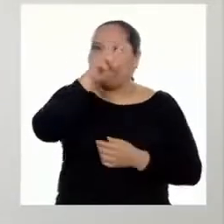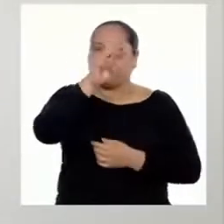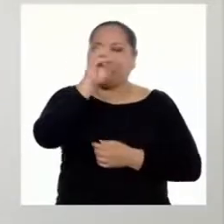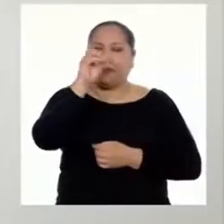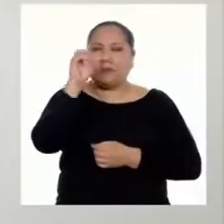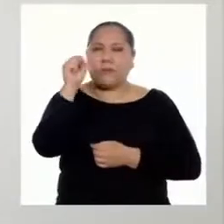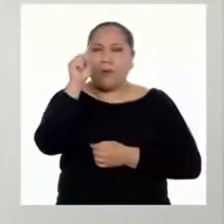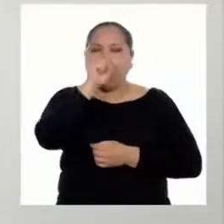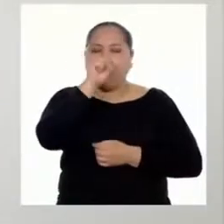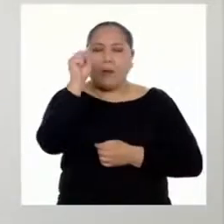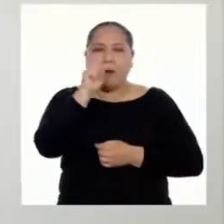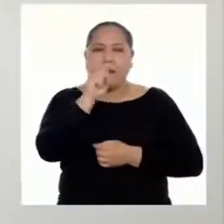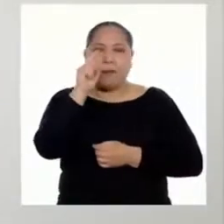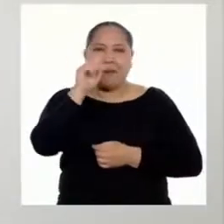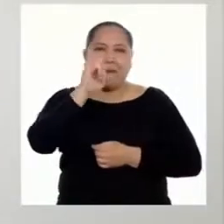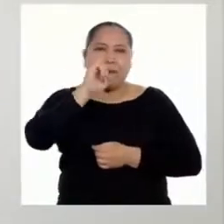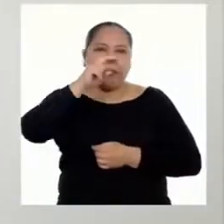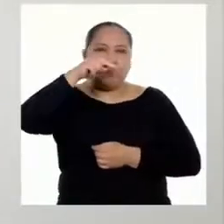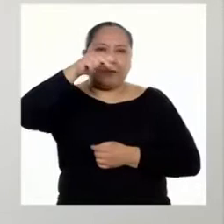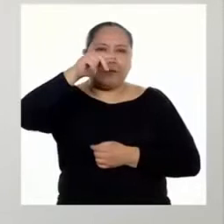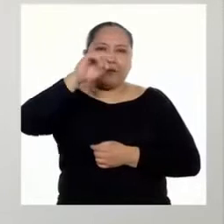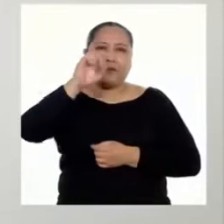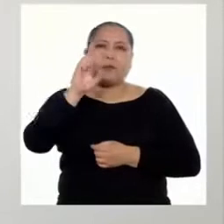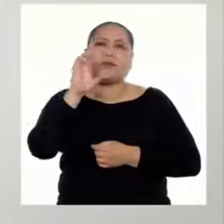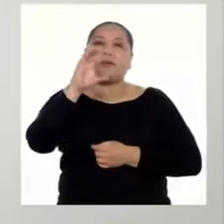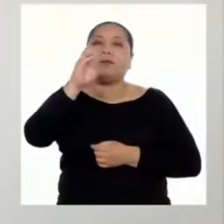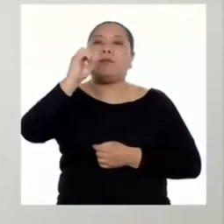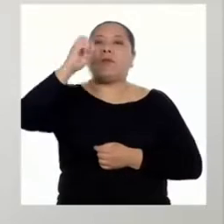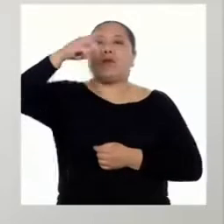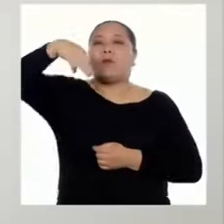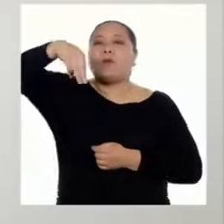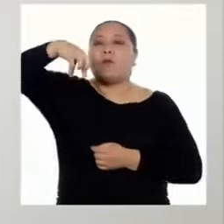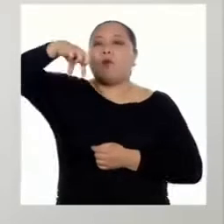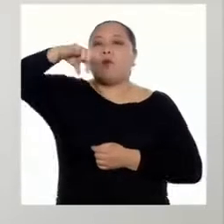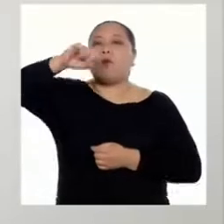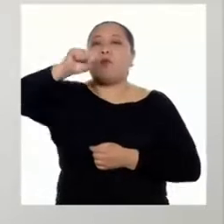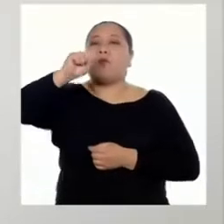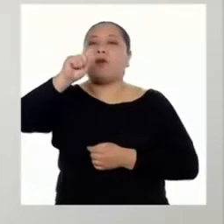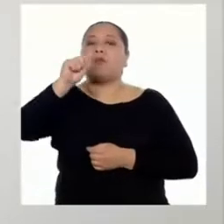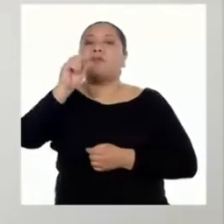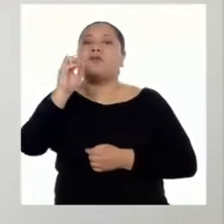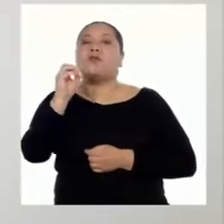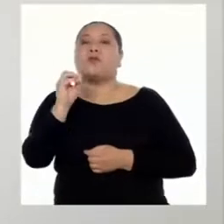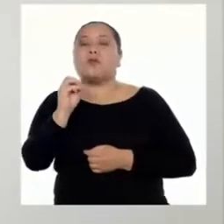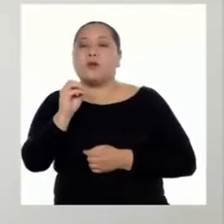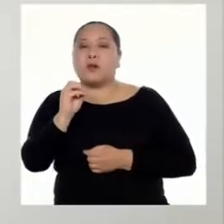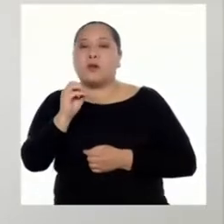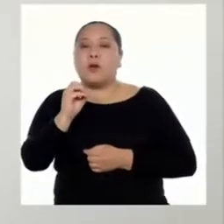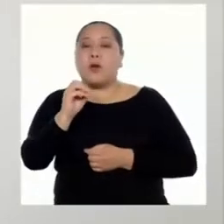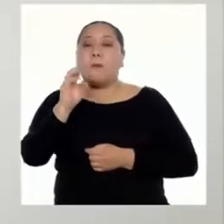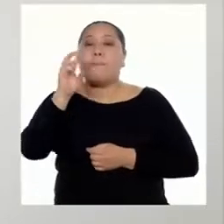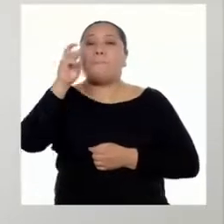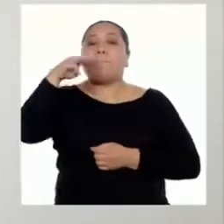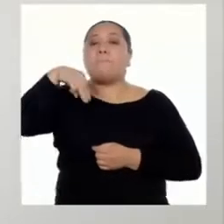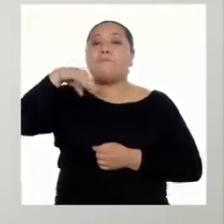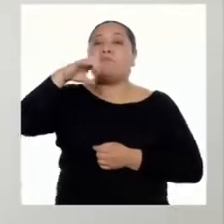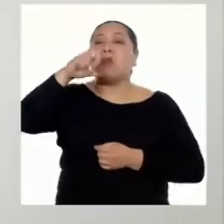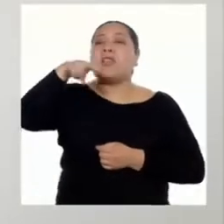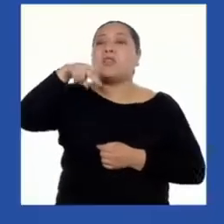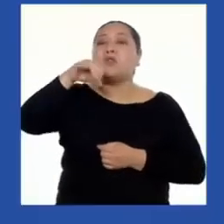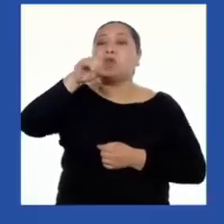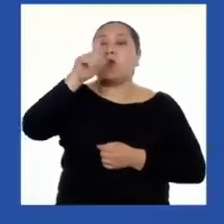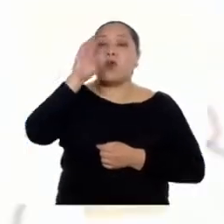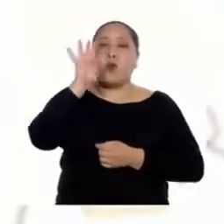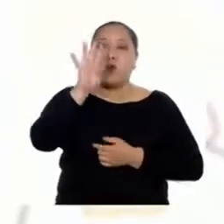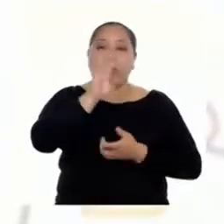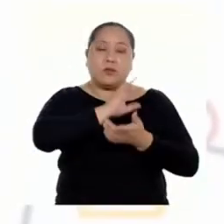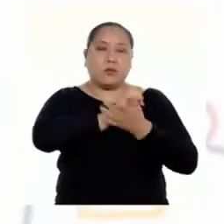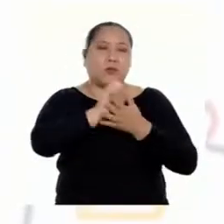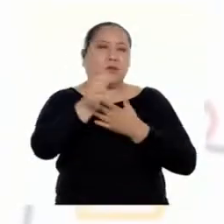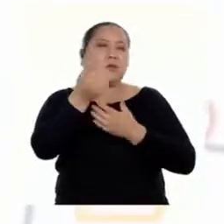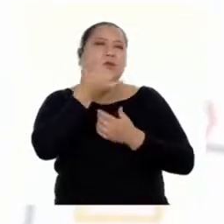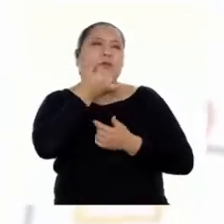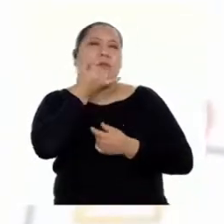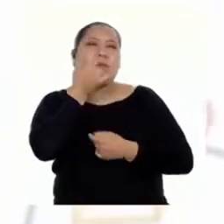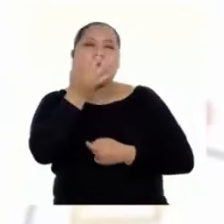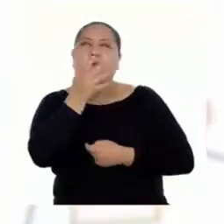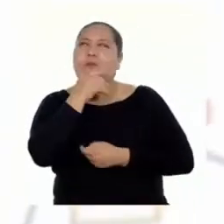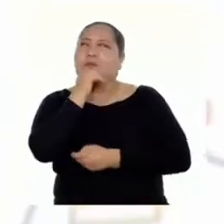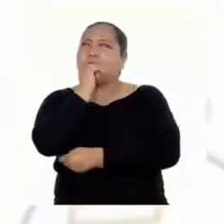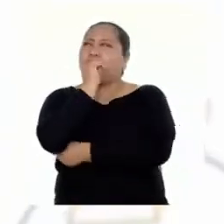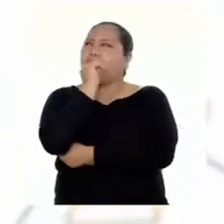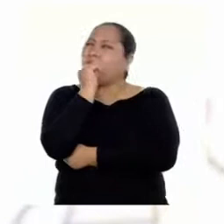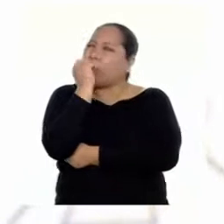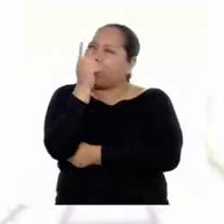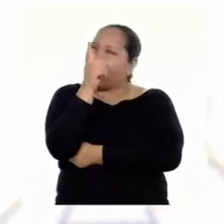200 soles a una tasa de interés compuesto del 10% mensual por 4 meses, ¿qué pasaría? Esto se